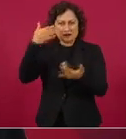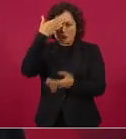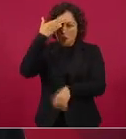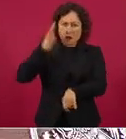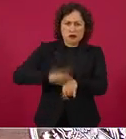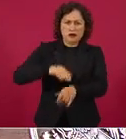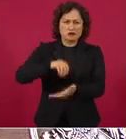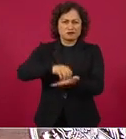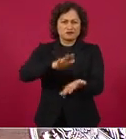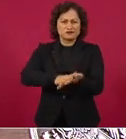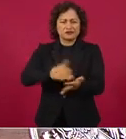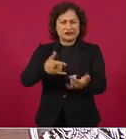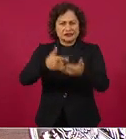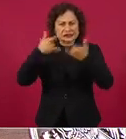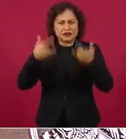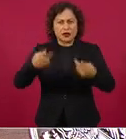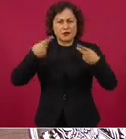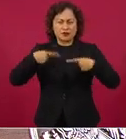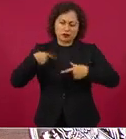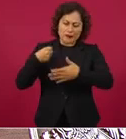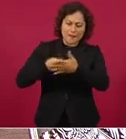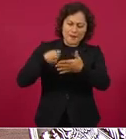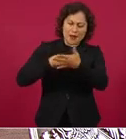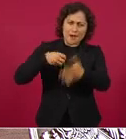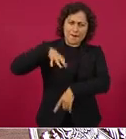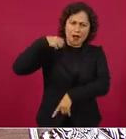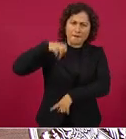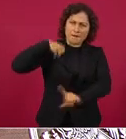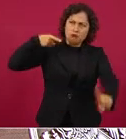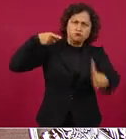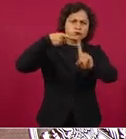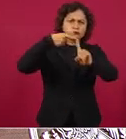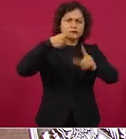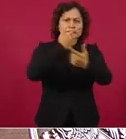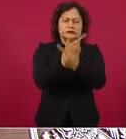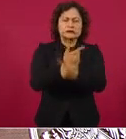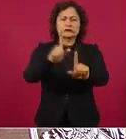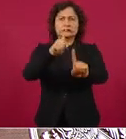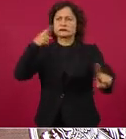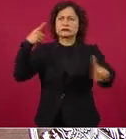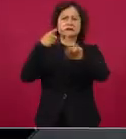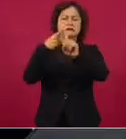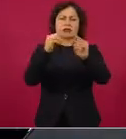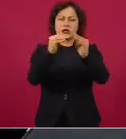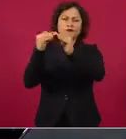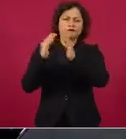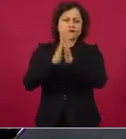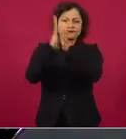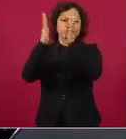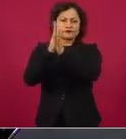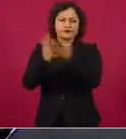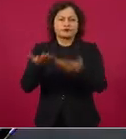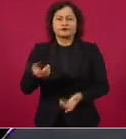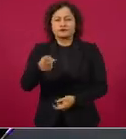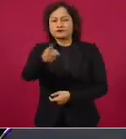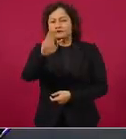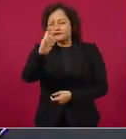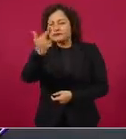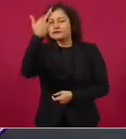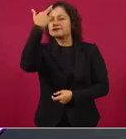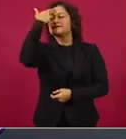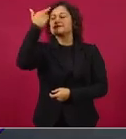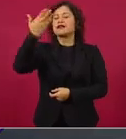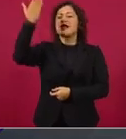la democracia, por la libertad. Imagínense lo que hicieron los conservadores. A ver, ya lo he dicho varias